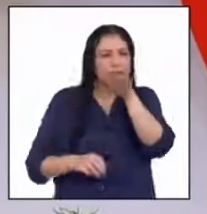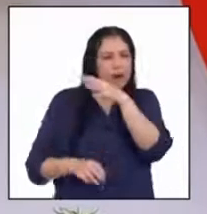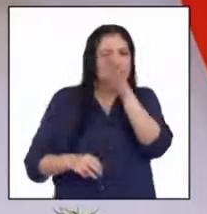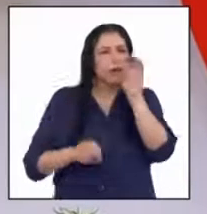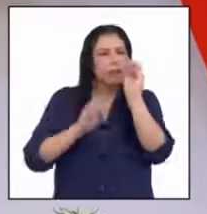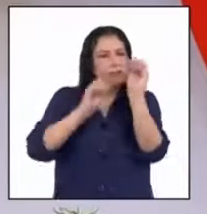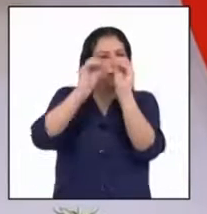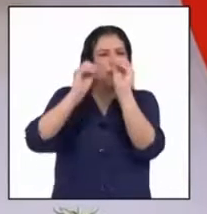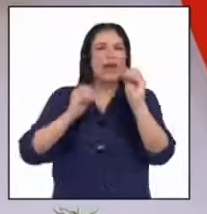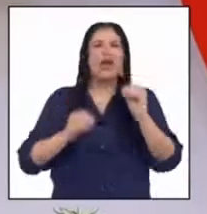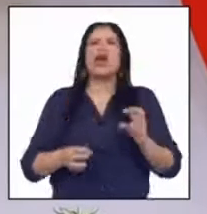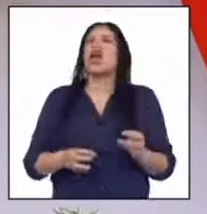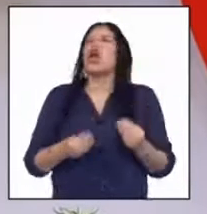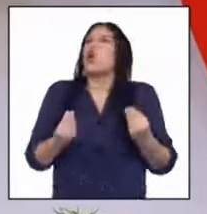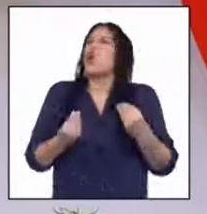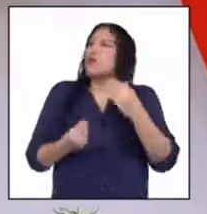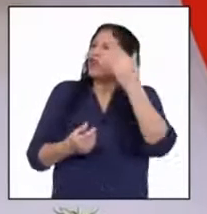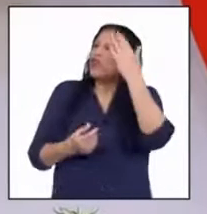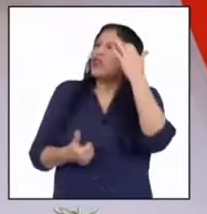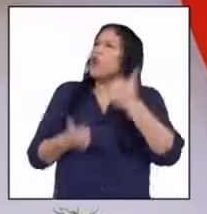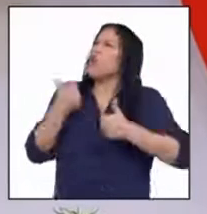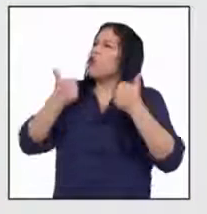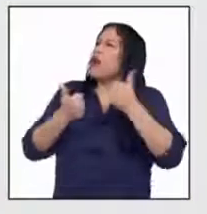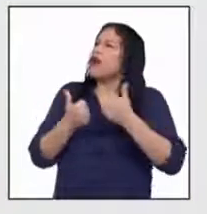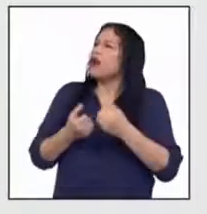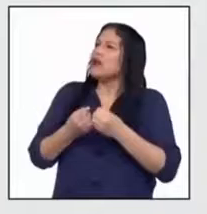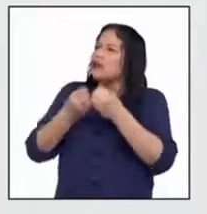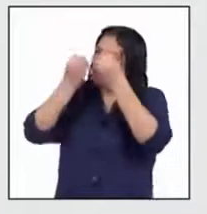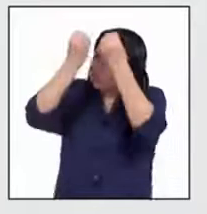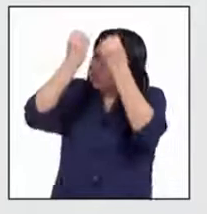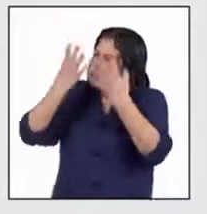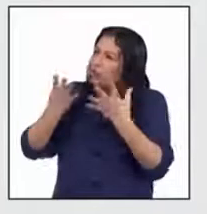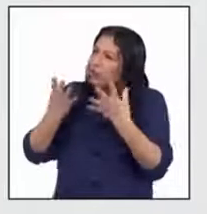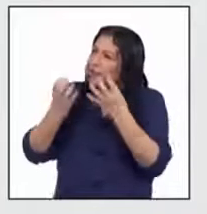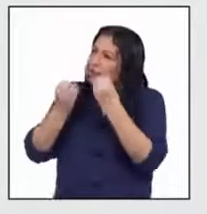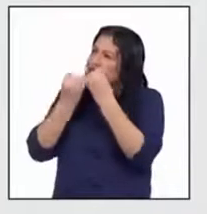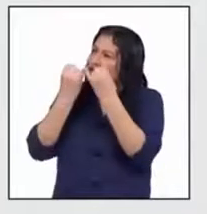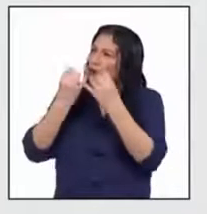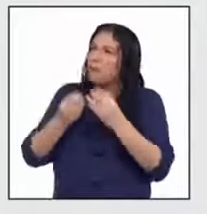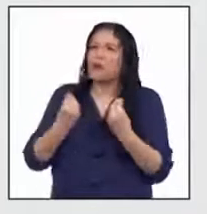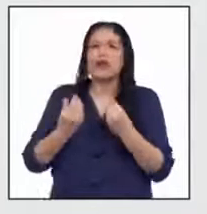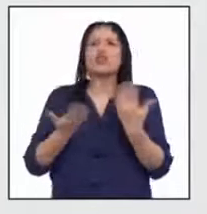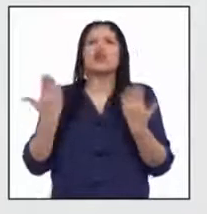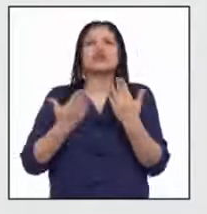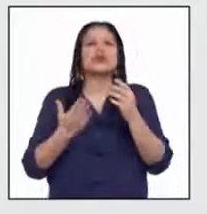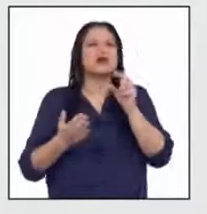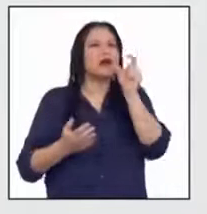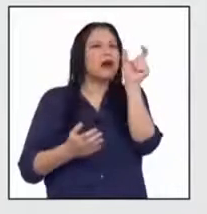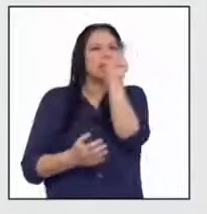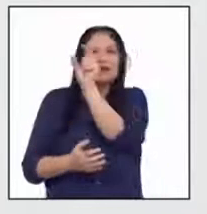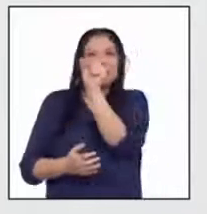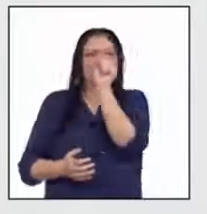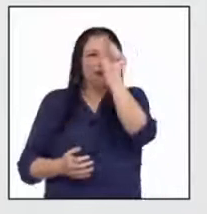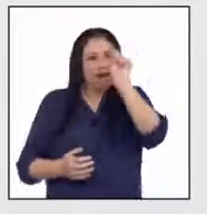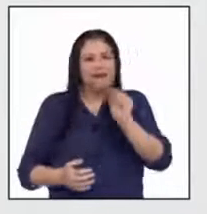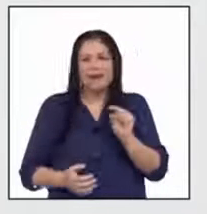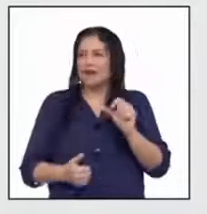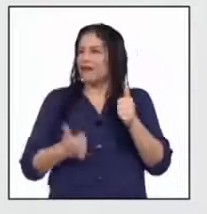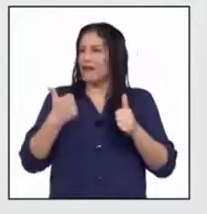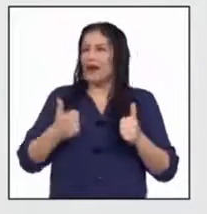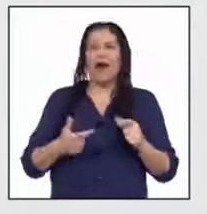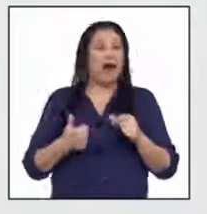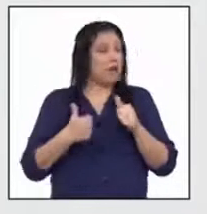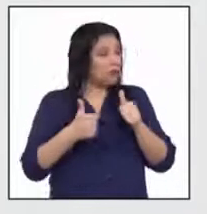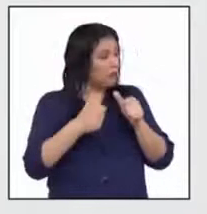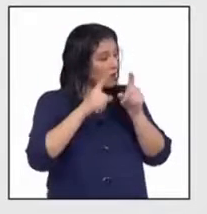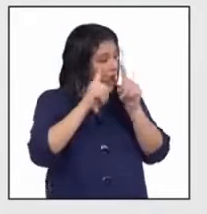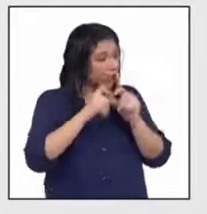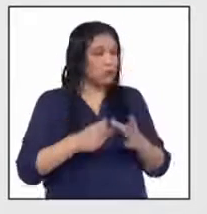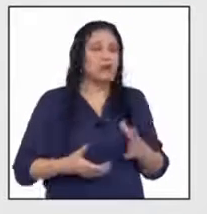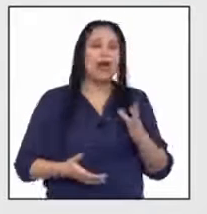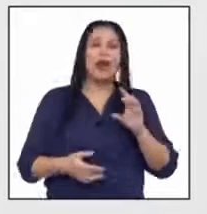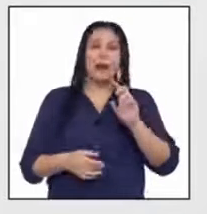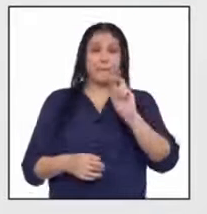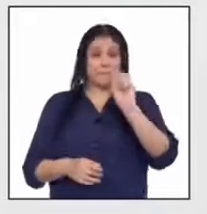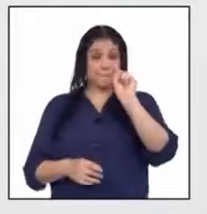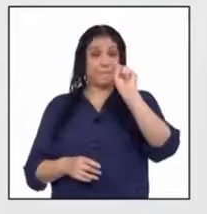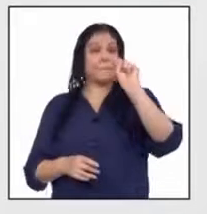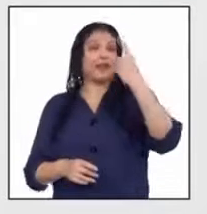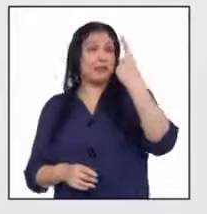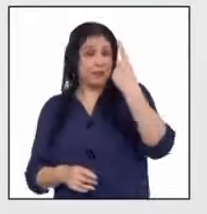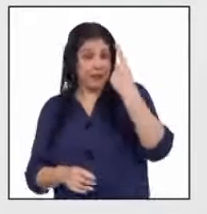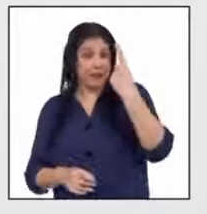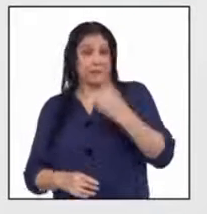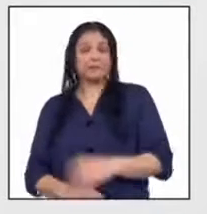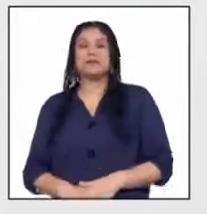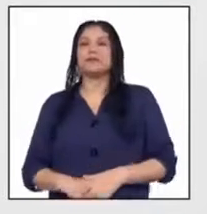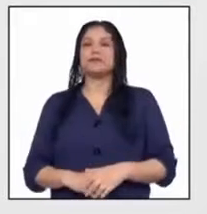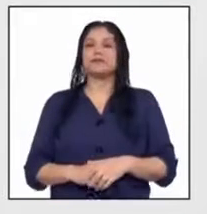¿Cómo sé qué datos debo poner en cada columna? Buena pregunta, Junior. Generalmente, en la primera columna se